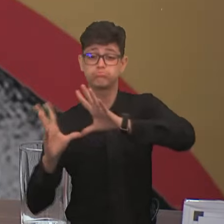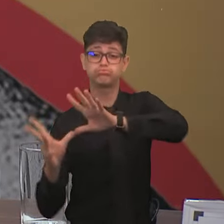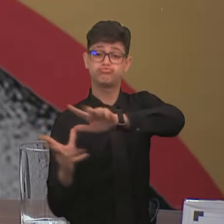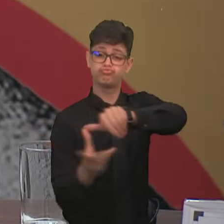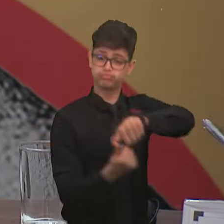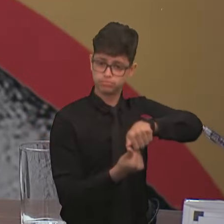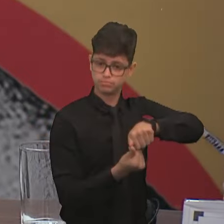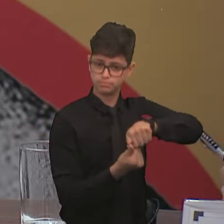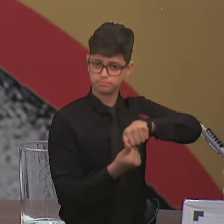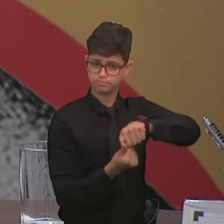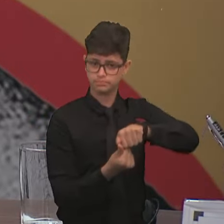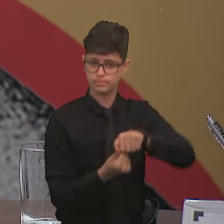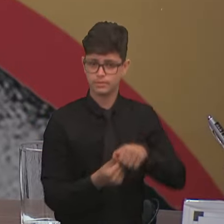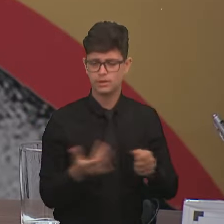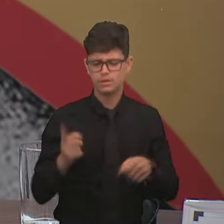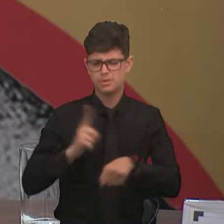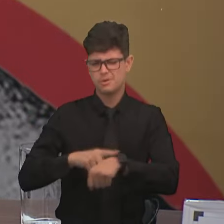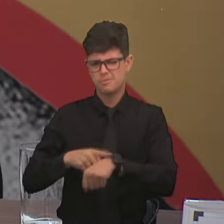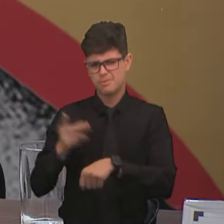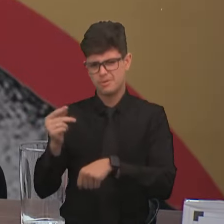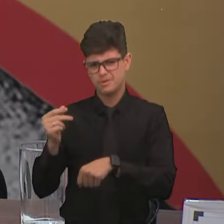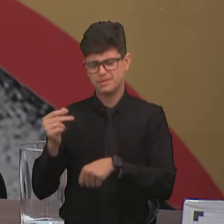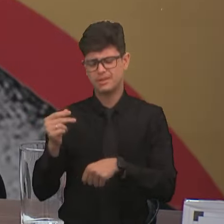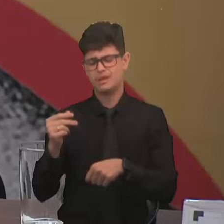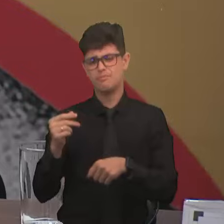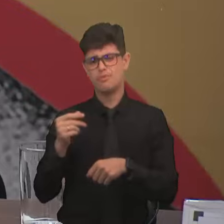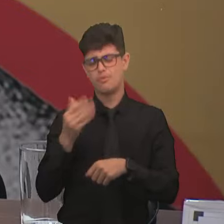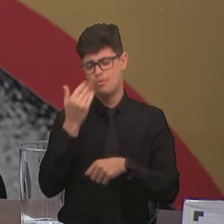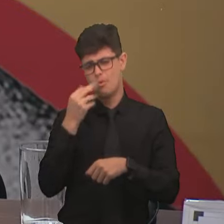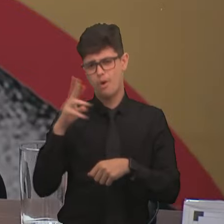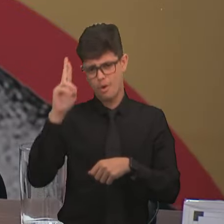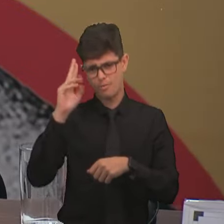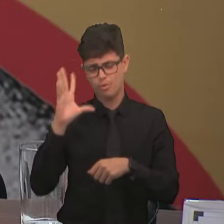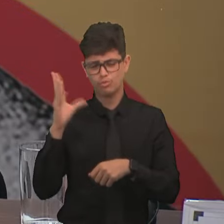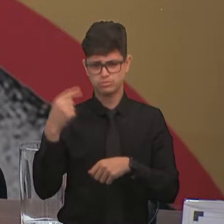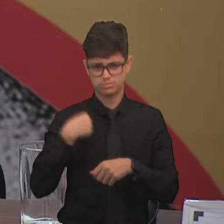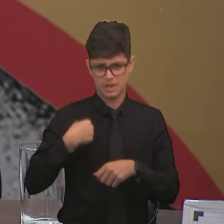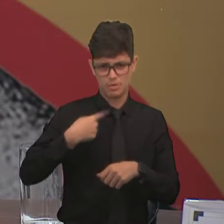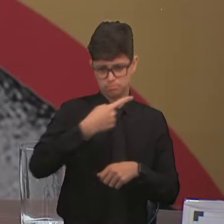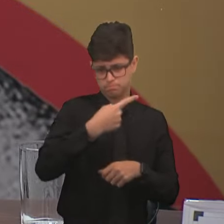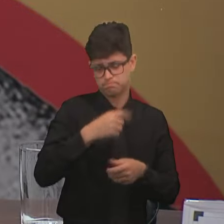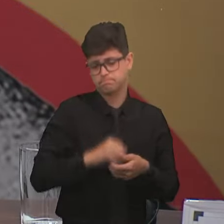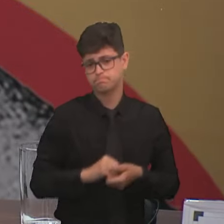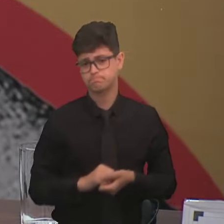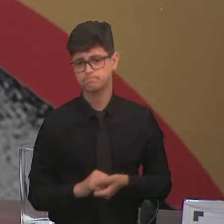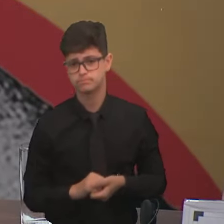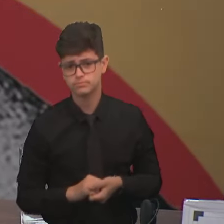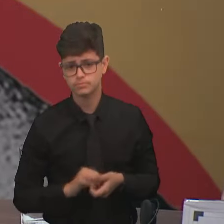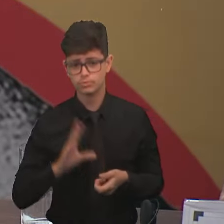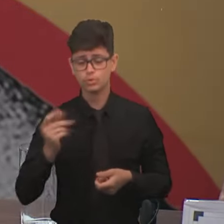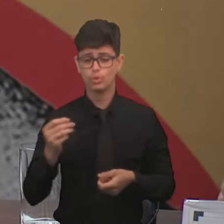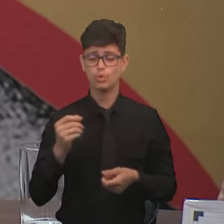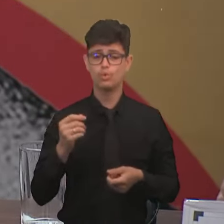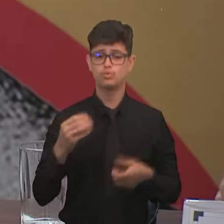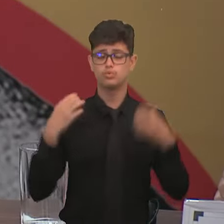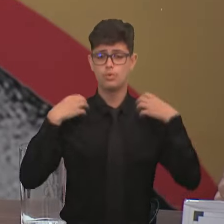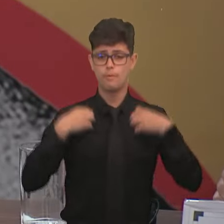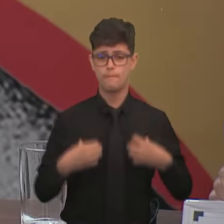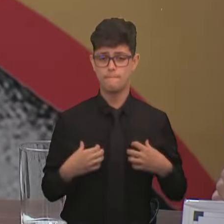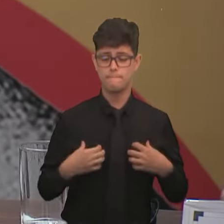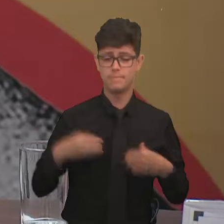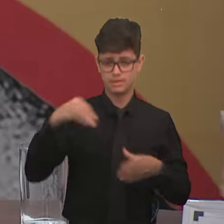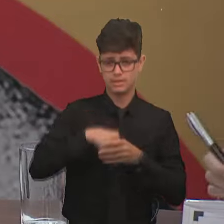completas. Hace poco tiempo tuvimos un almuerzo, ministro Barroso, con la doctora Ludmila, con todos los